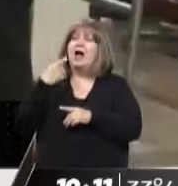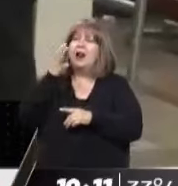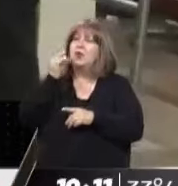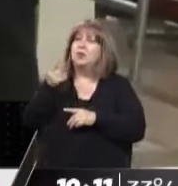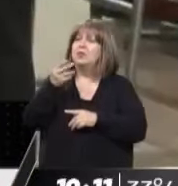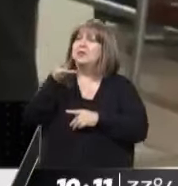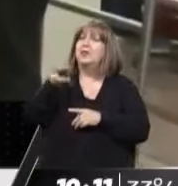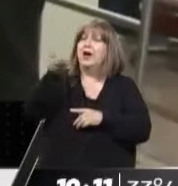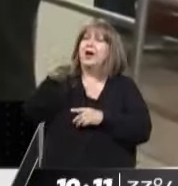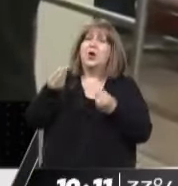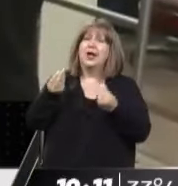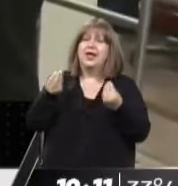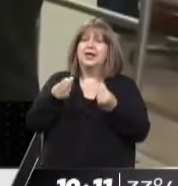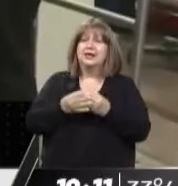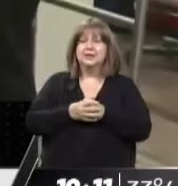especial?